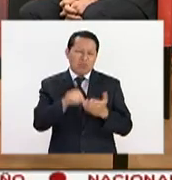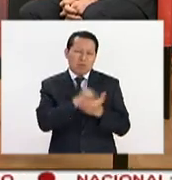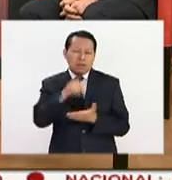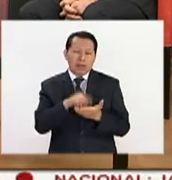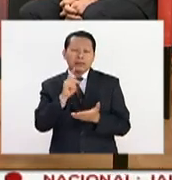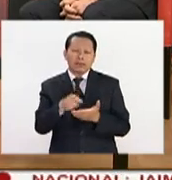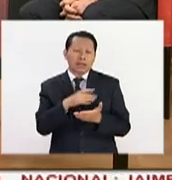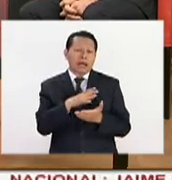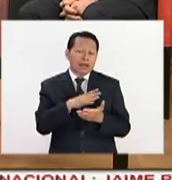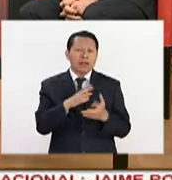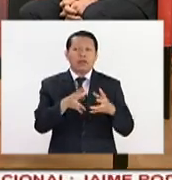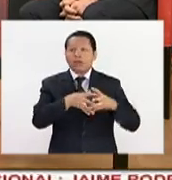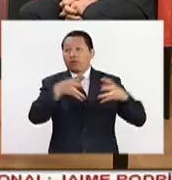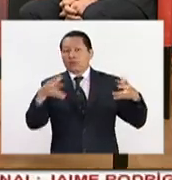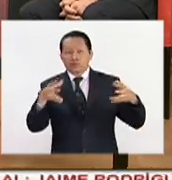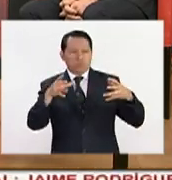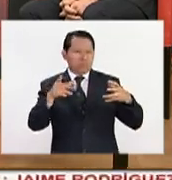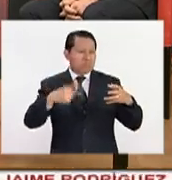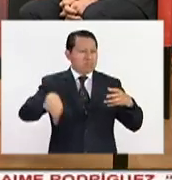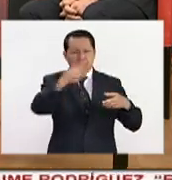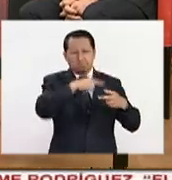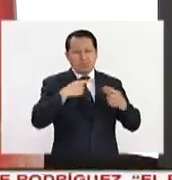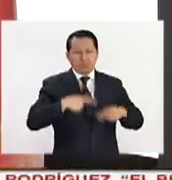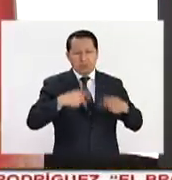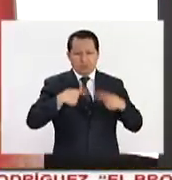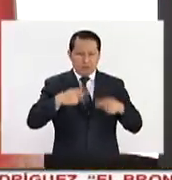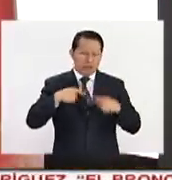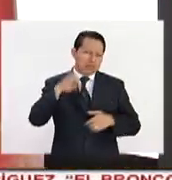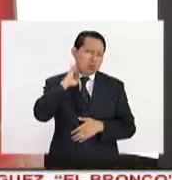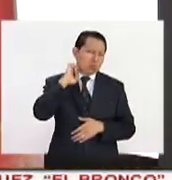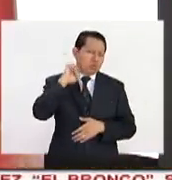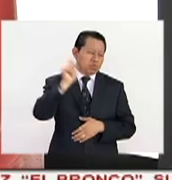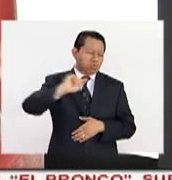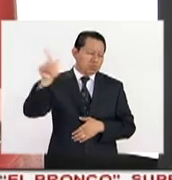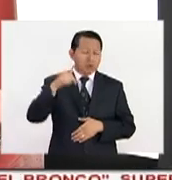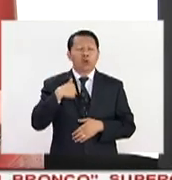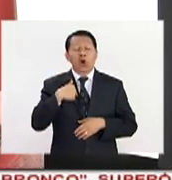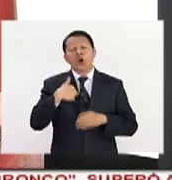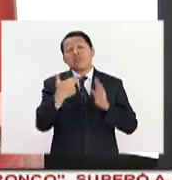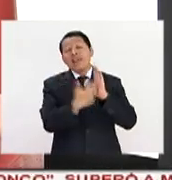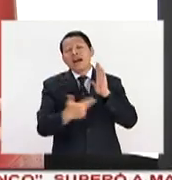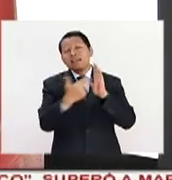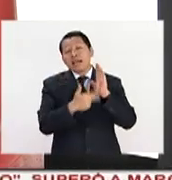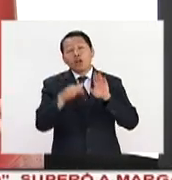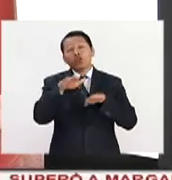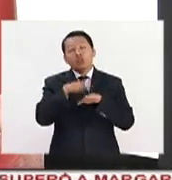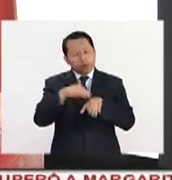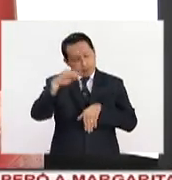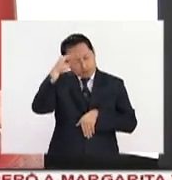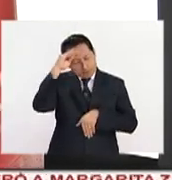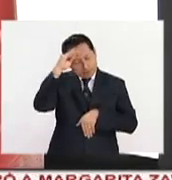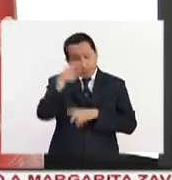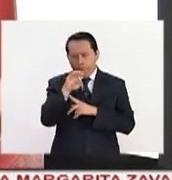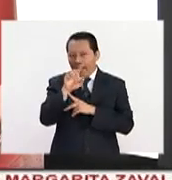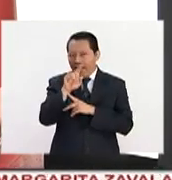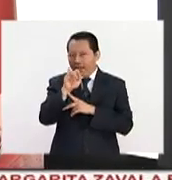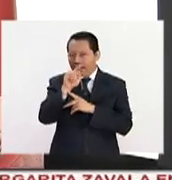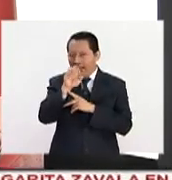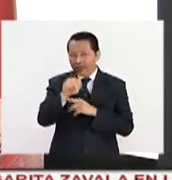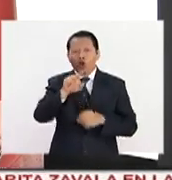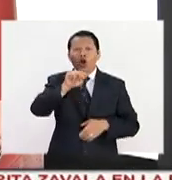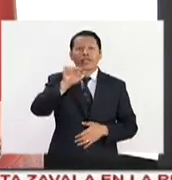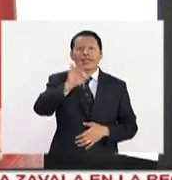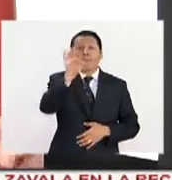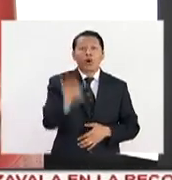en donde había una gran cantidad de ejecutivos y di un taller de meditación. Y era increíble que el 80%, bueno, eran hombres